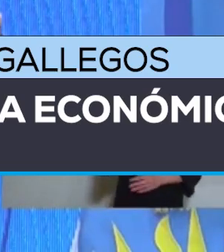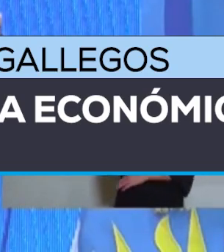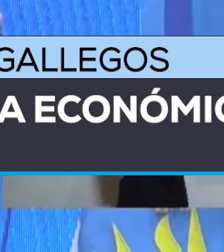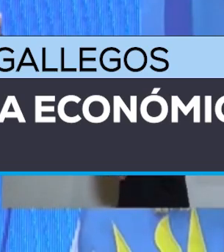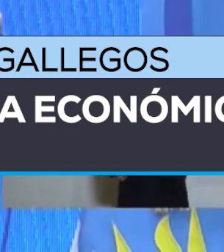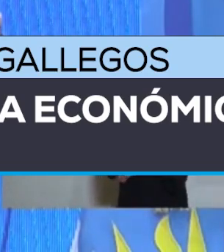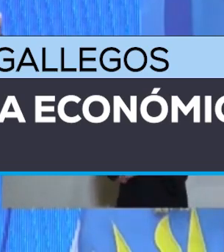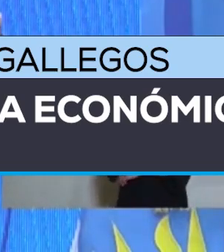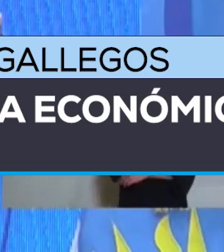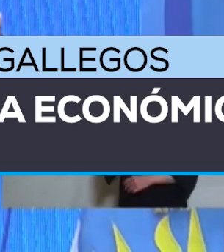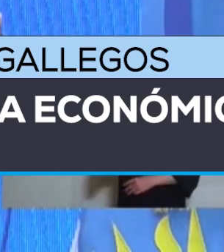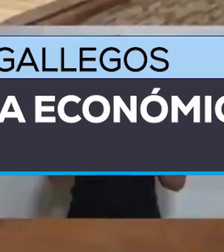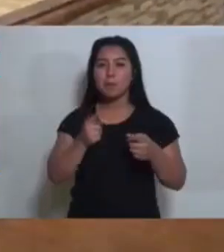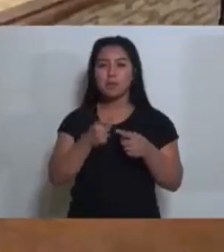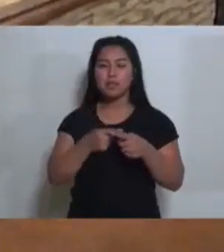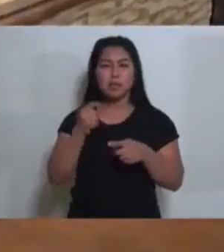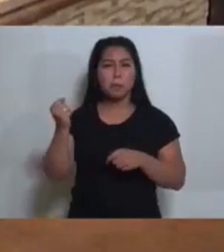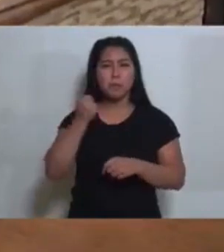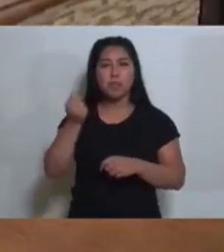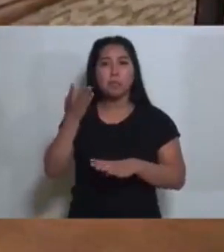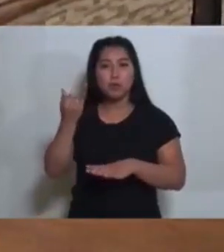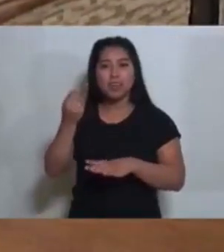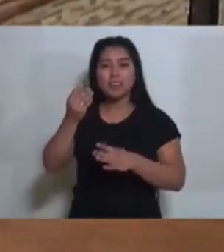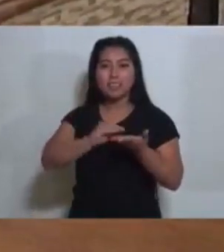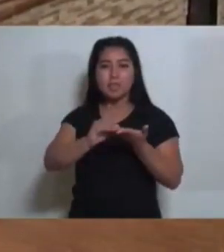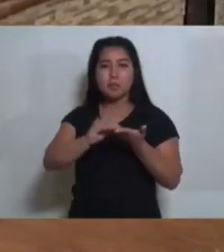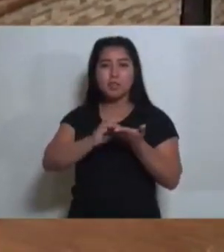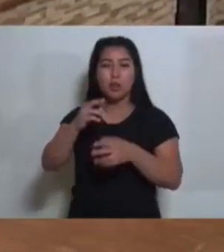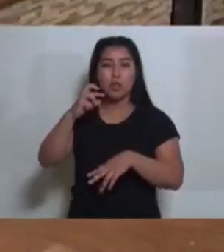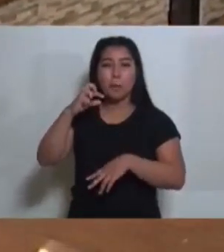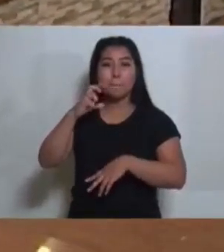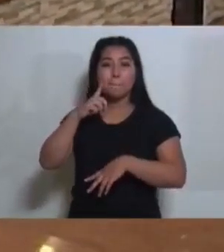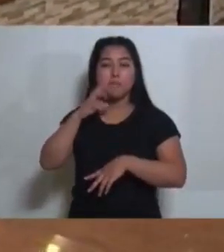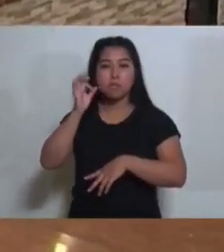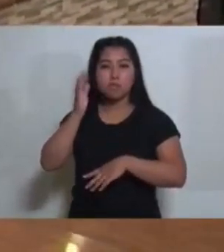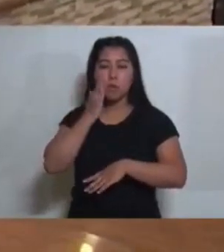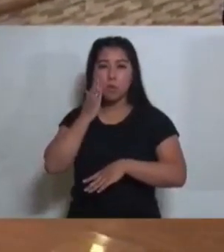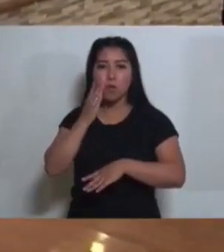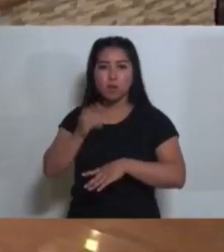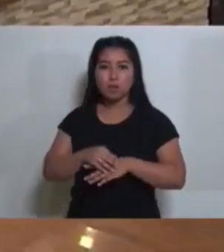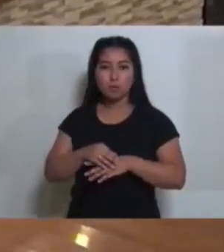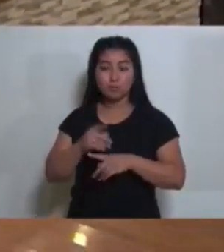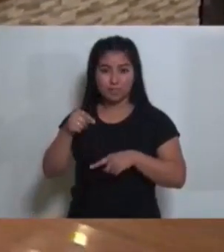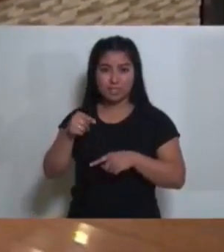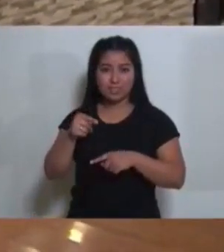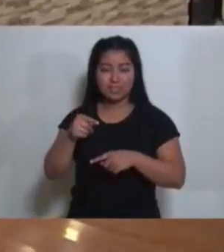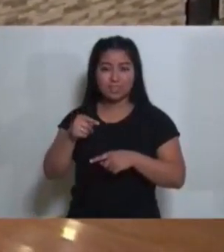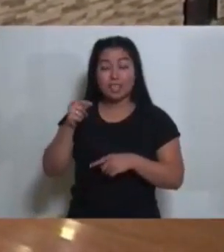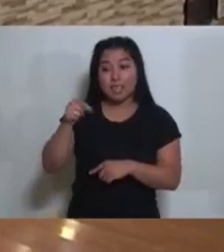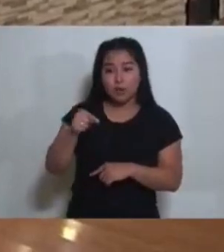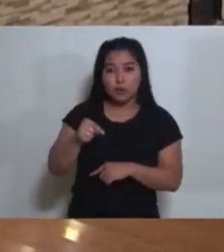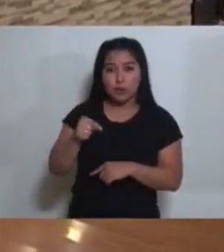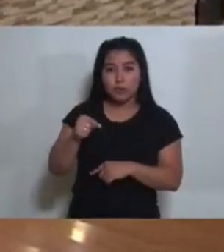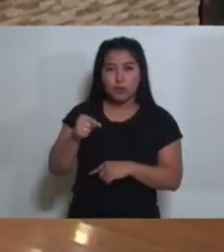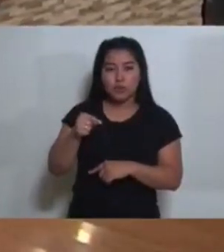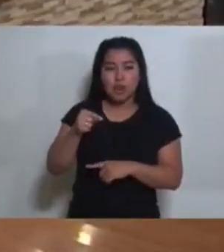desastre financiero que hemos recibido. Seguiremos presentando a lo largo de este año legislativo propuesta